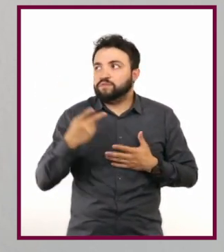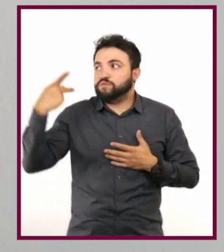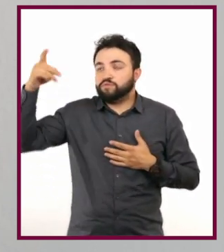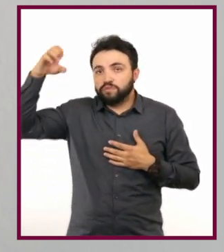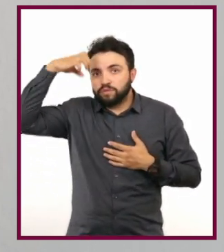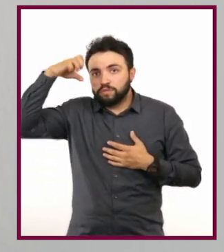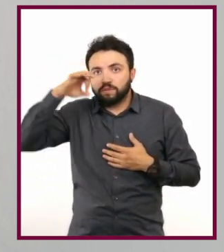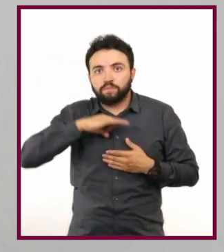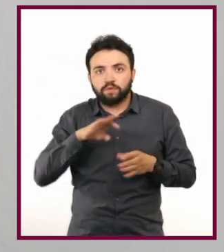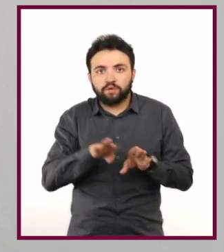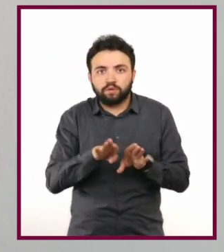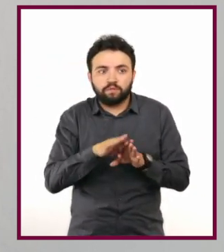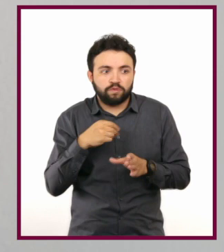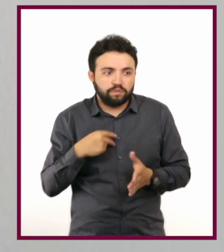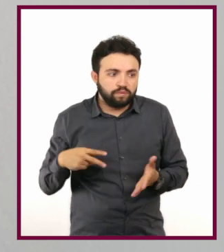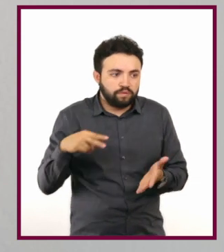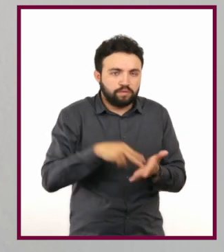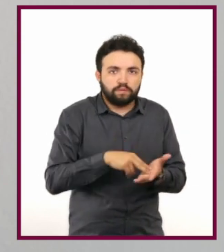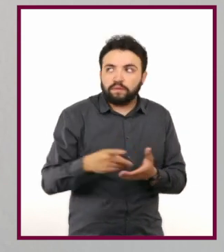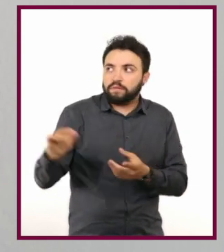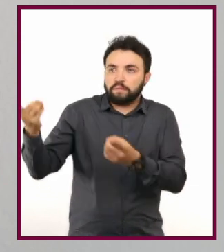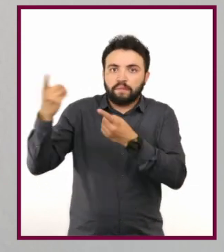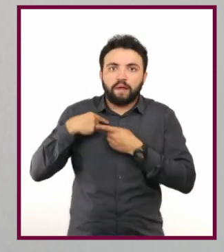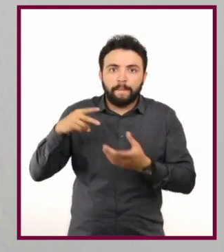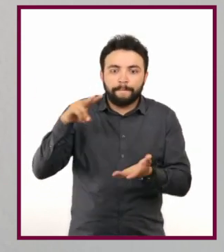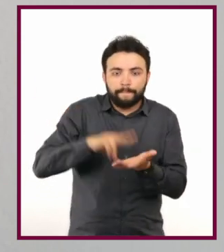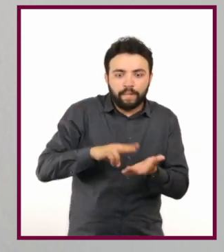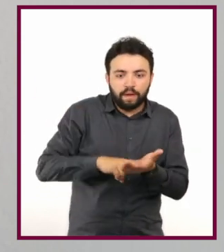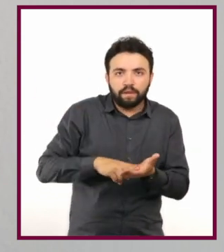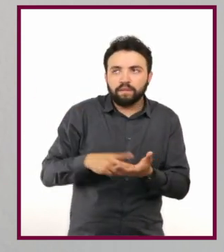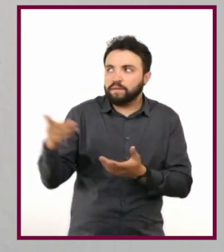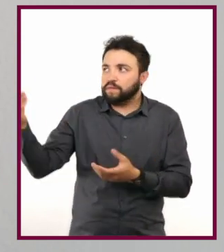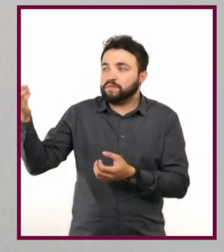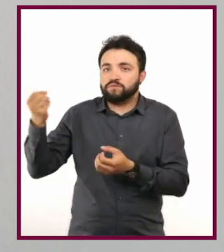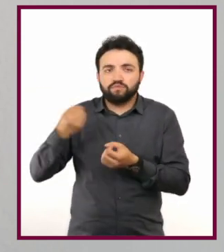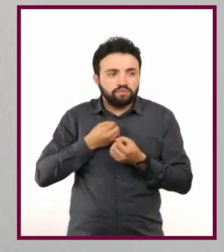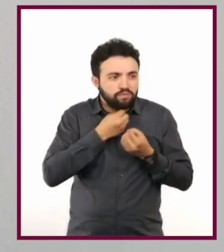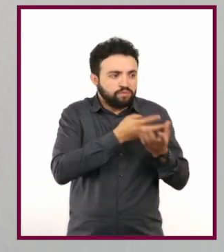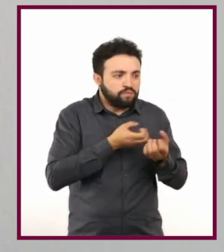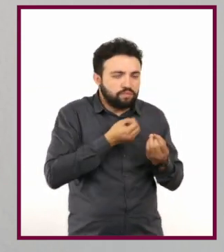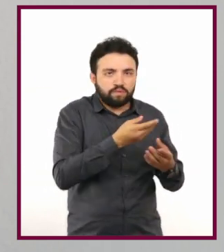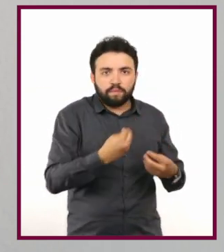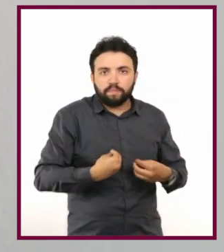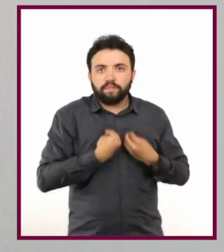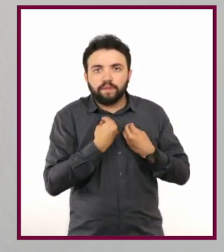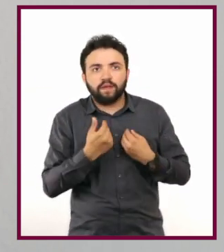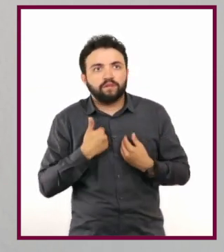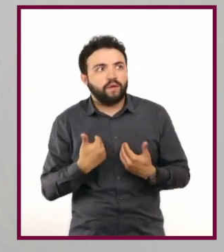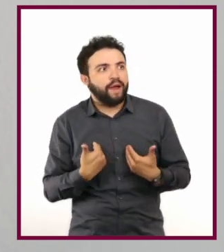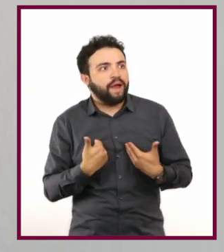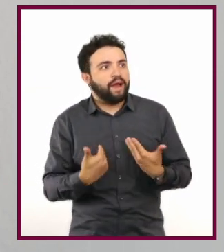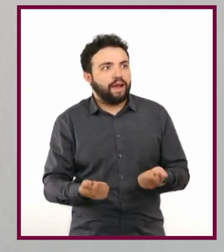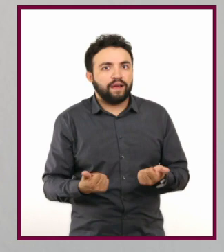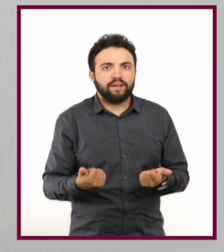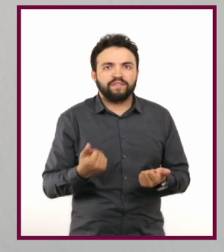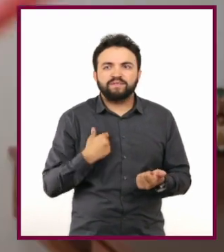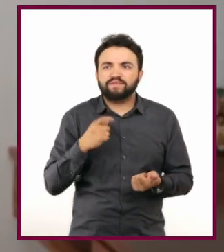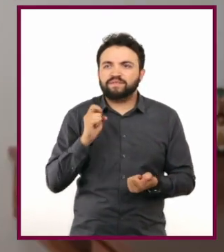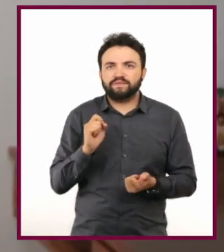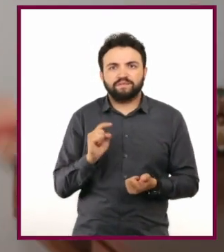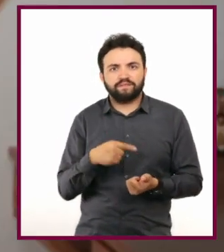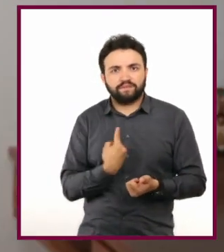propias decisiones. Nos transmiten valores y al contarnos su vida, nos ayudan a entender de dónde venimos ¿y quiénes